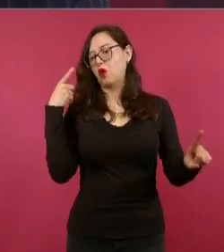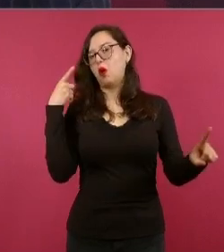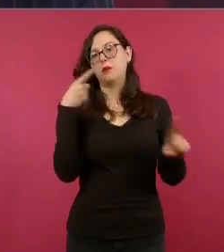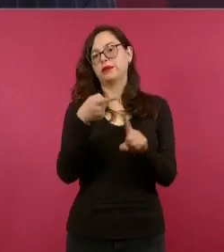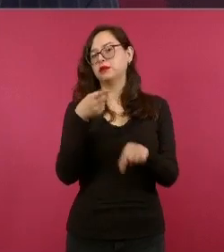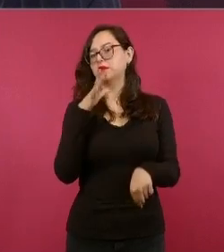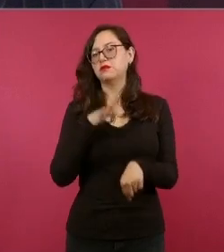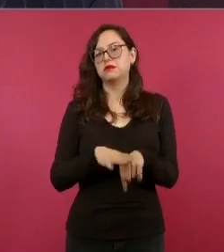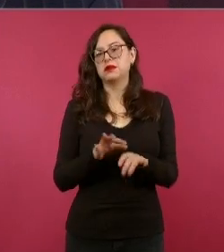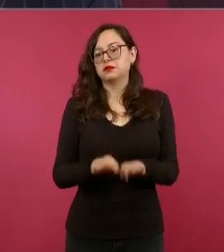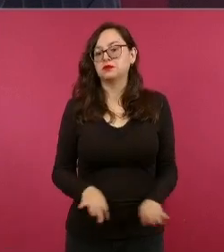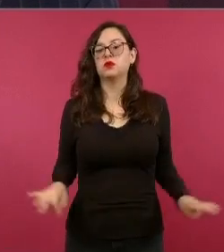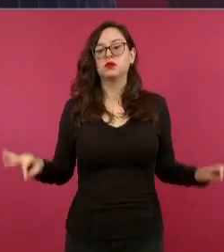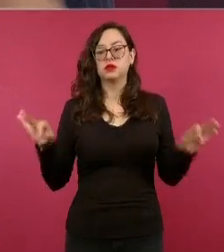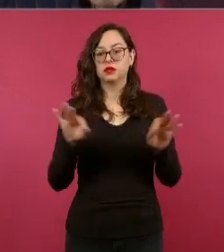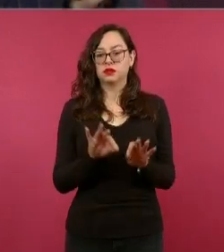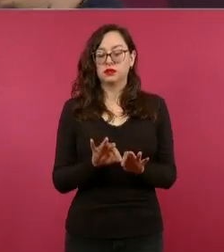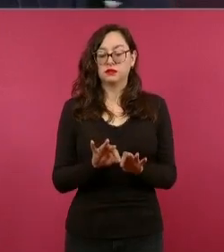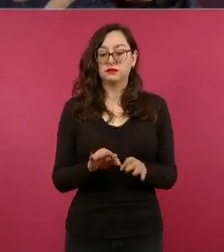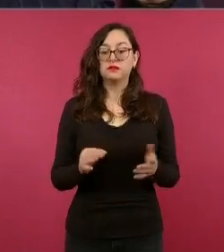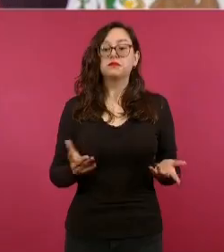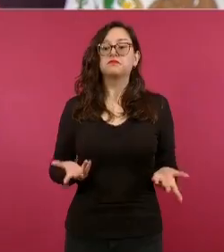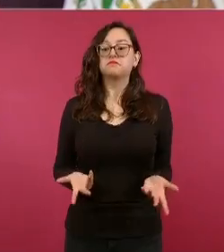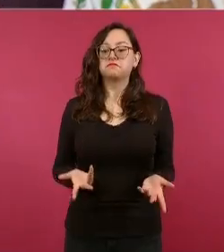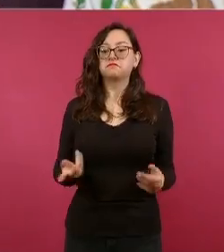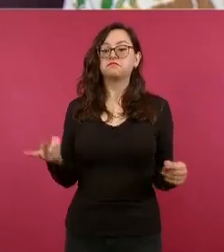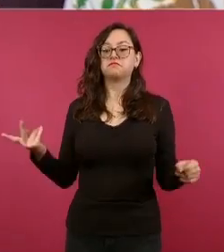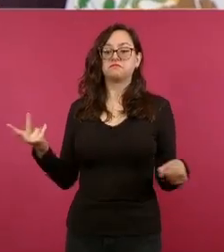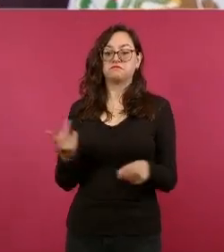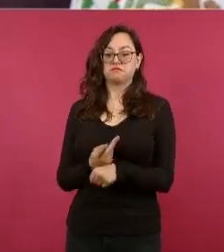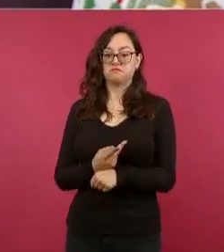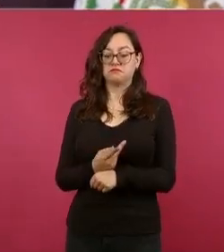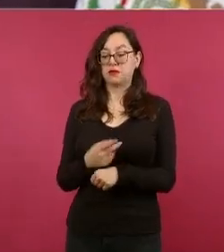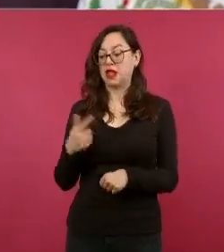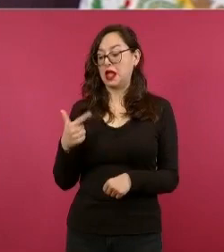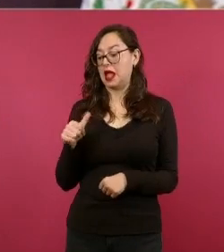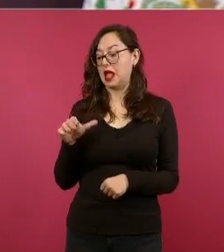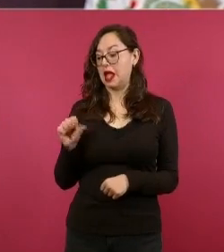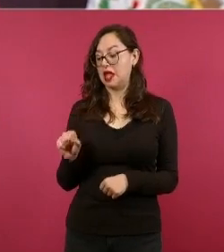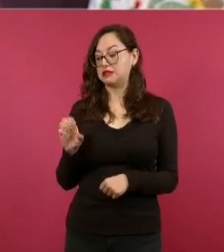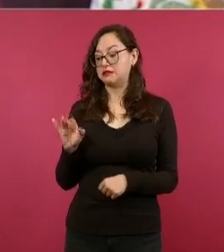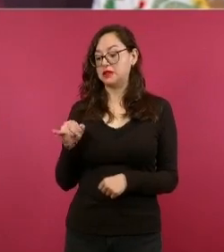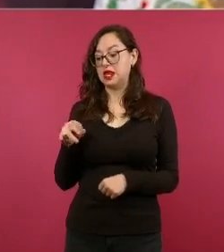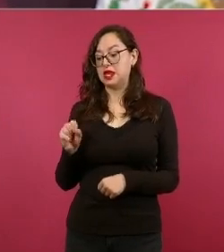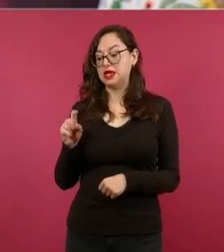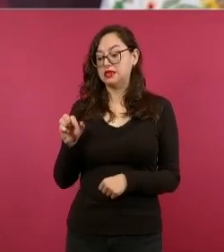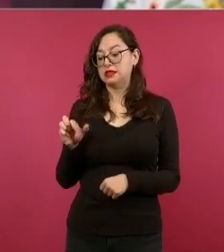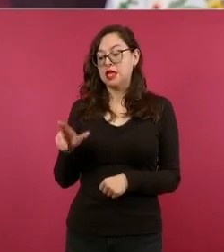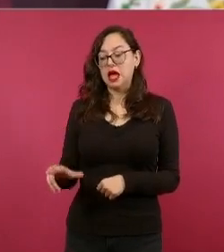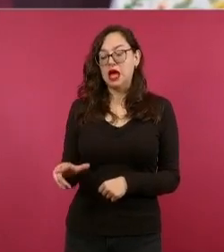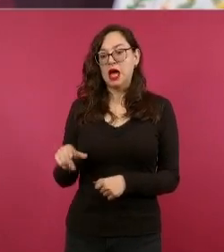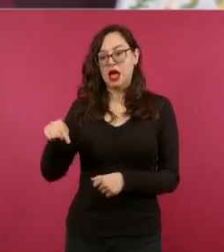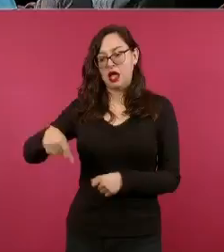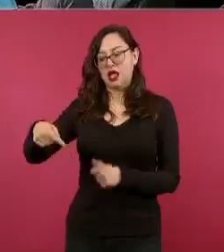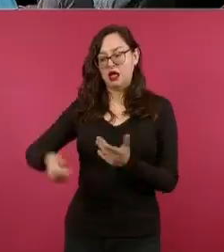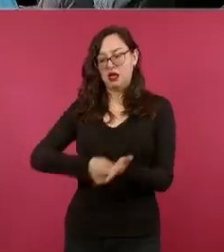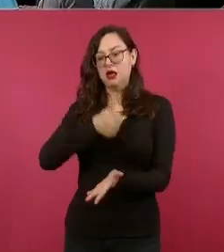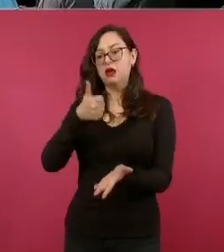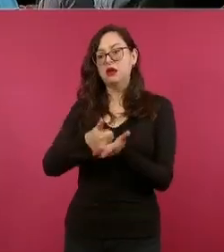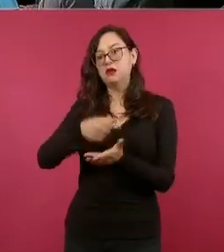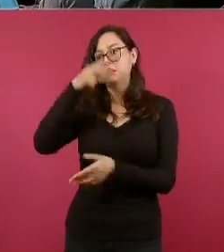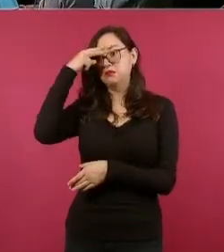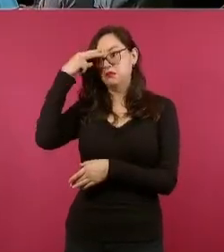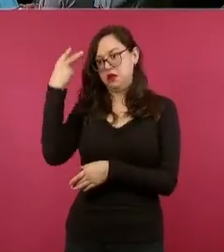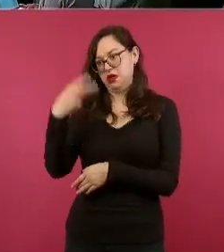consumidores, pero cuando se creó